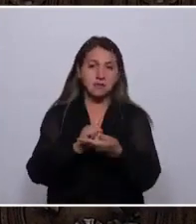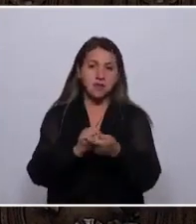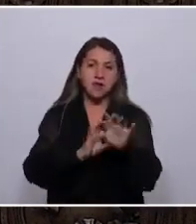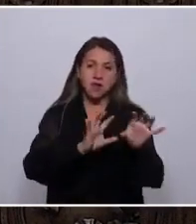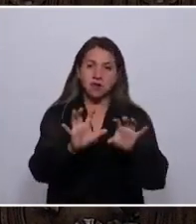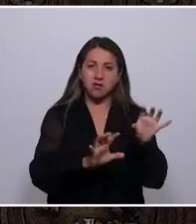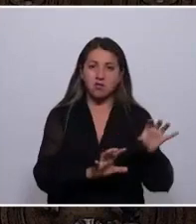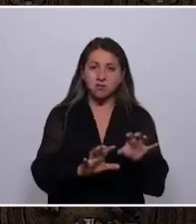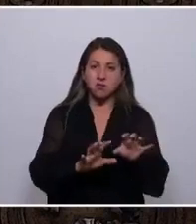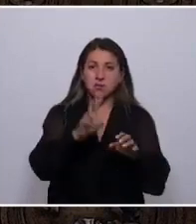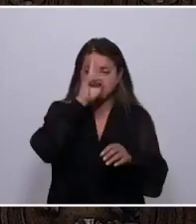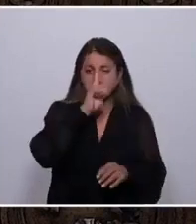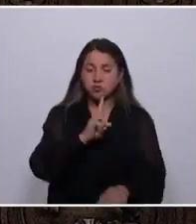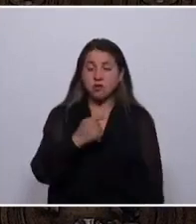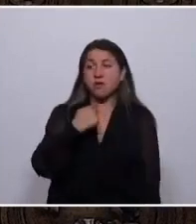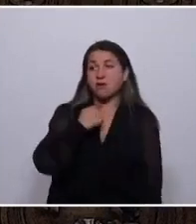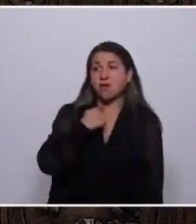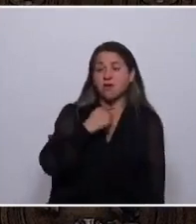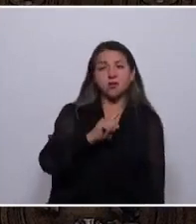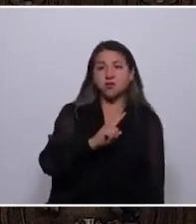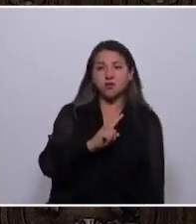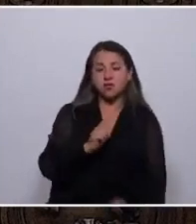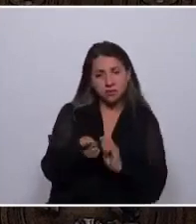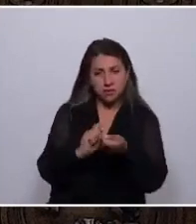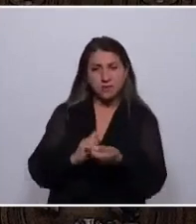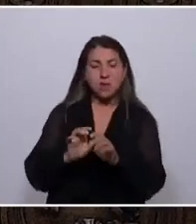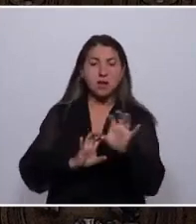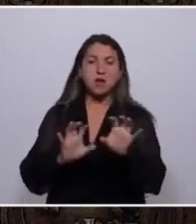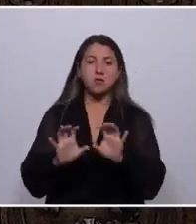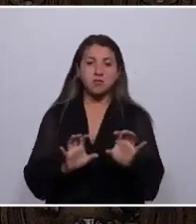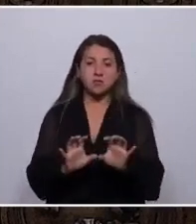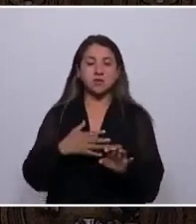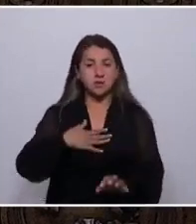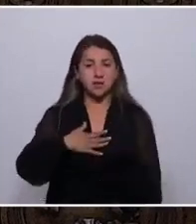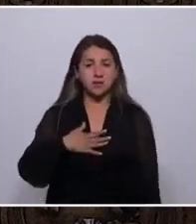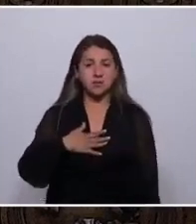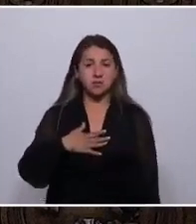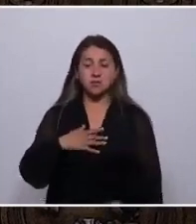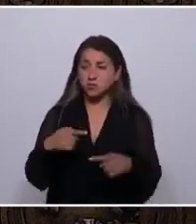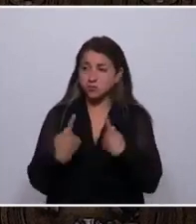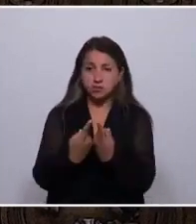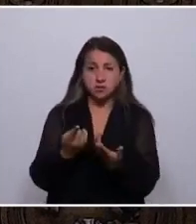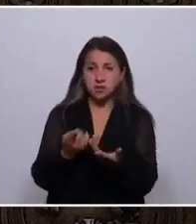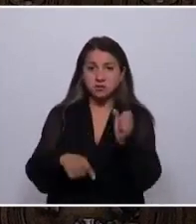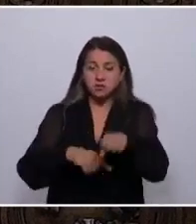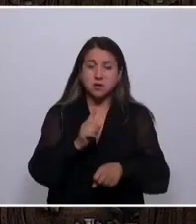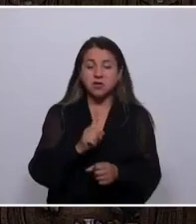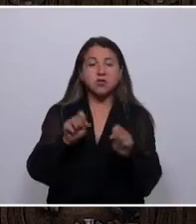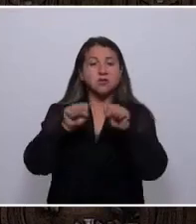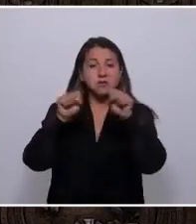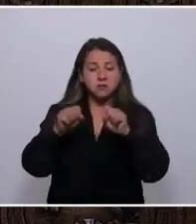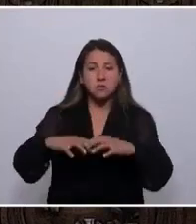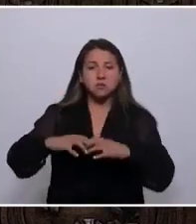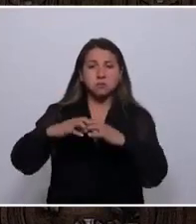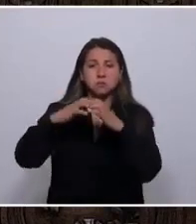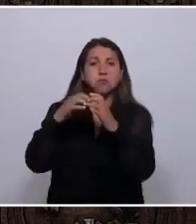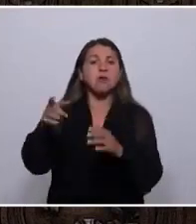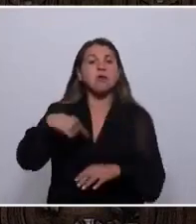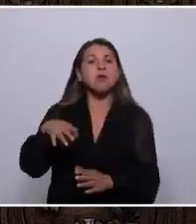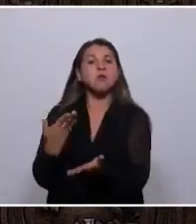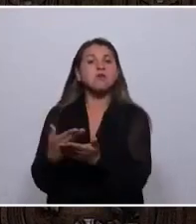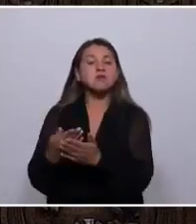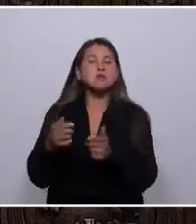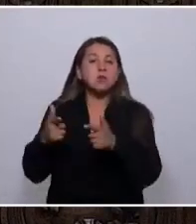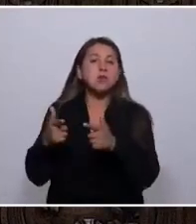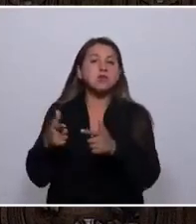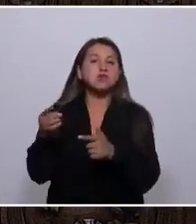dejando el rol de meros espectadores y conformado por quienes no queremos seguir consolidando un sistema que se basa en asegurar el éxito de una